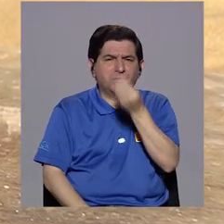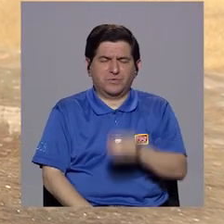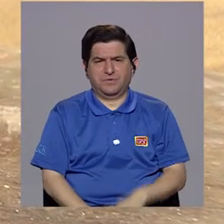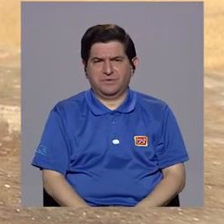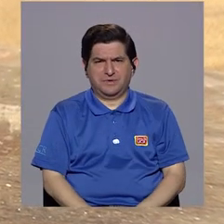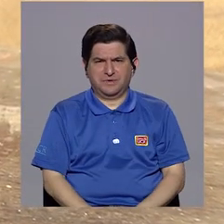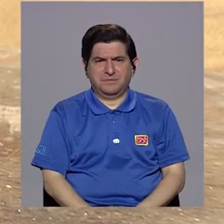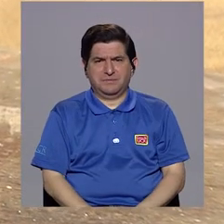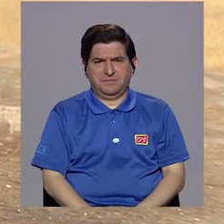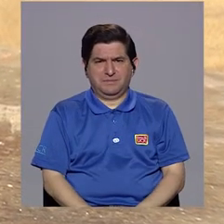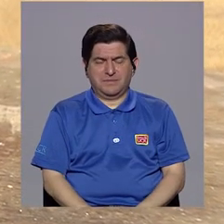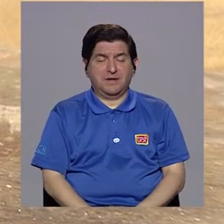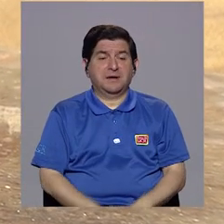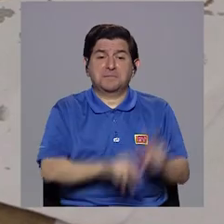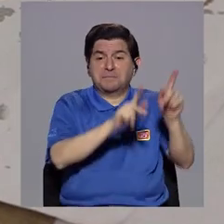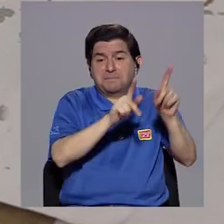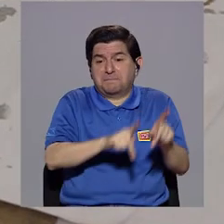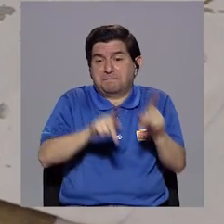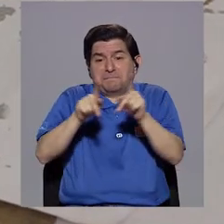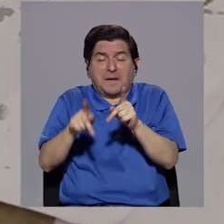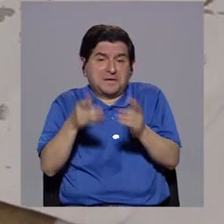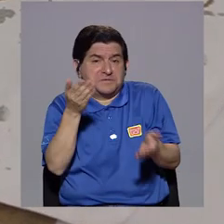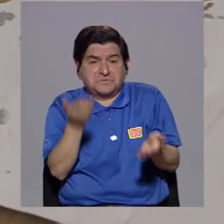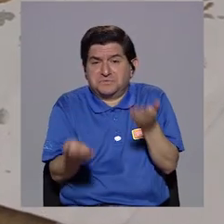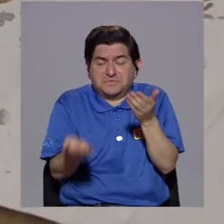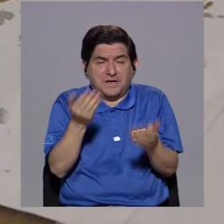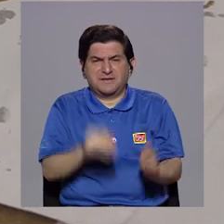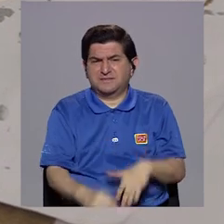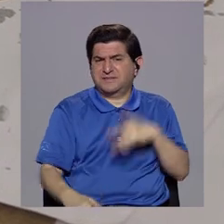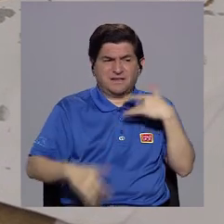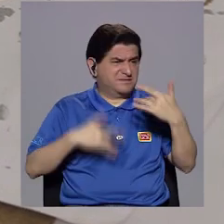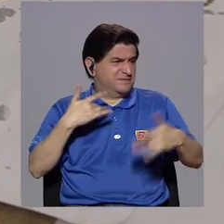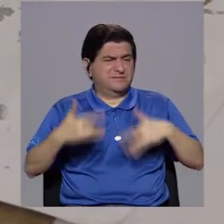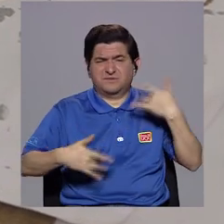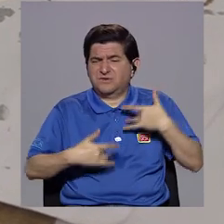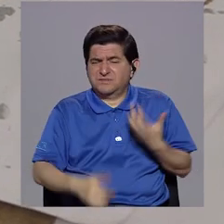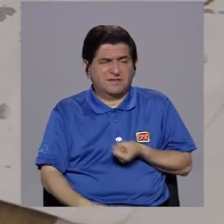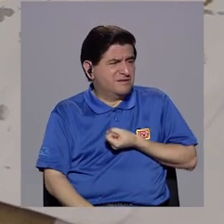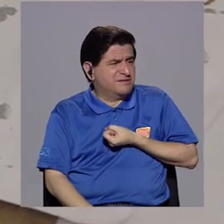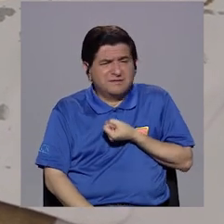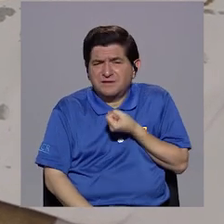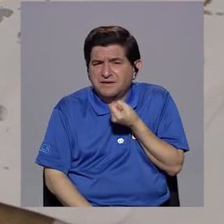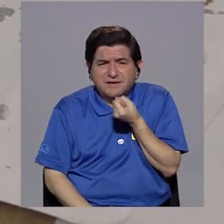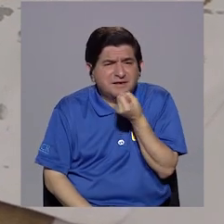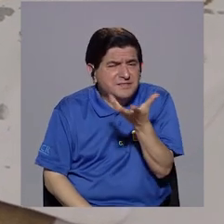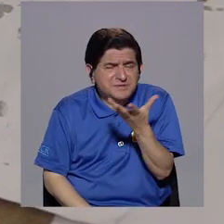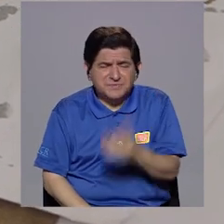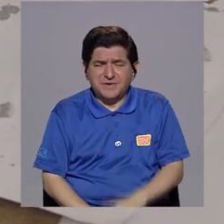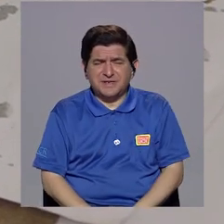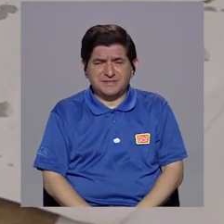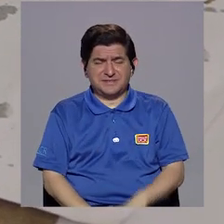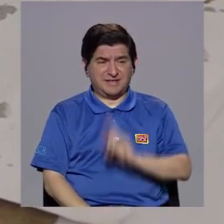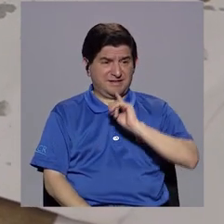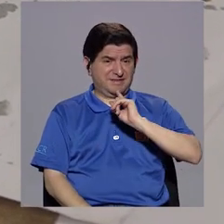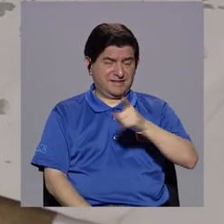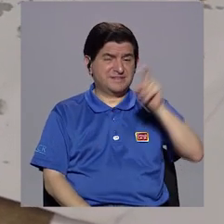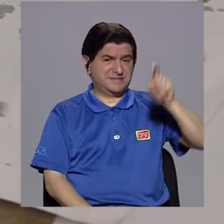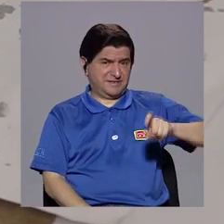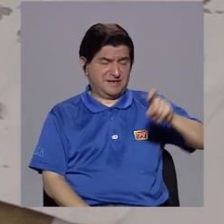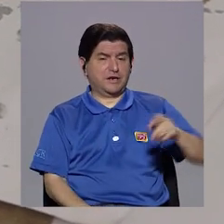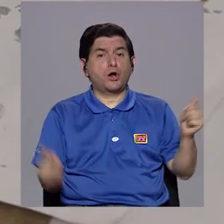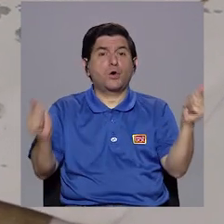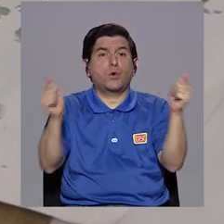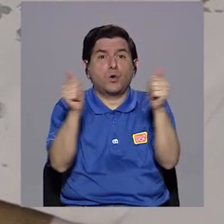sé yo, estoy inventando, y la persona no siente que puede expresar realmente lo que tiene para